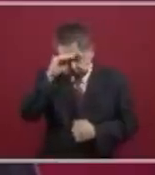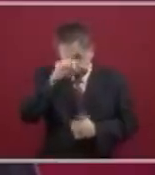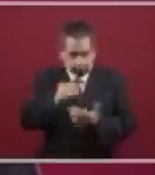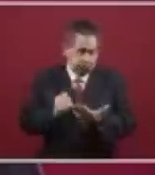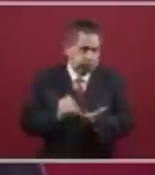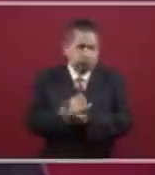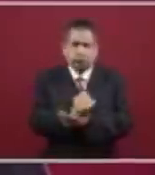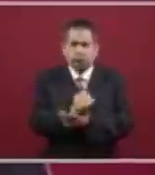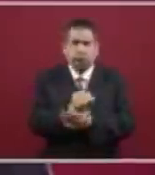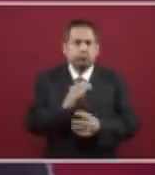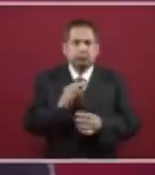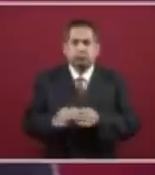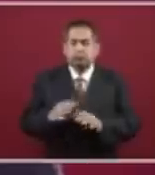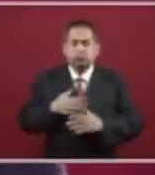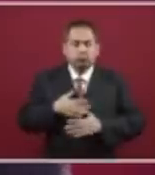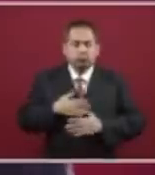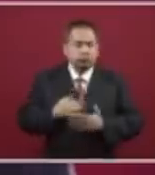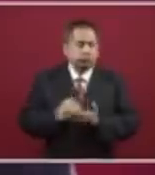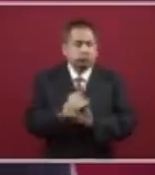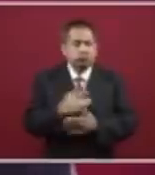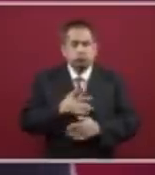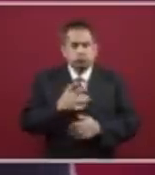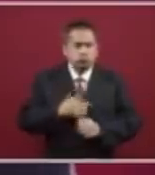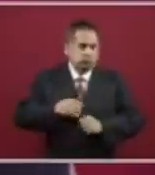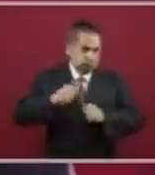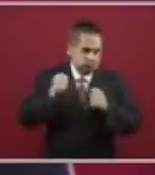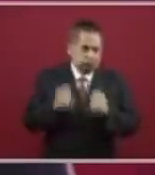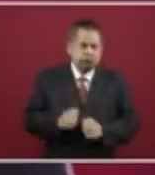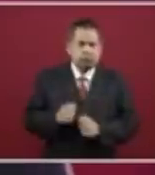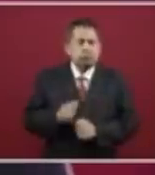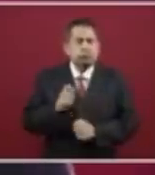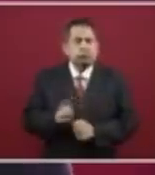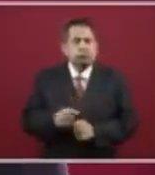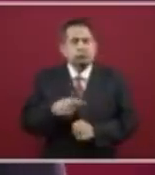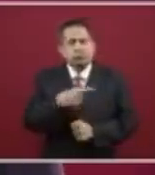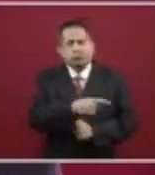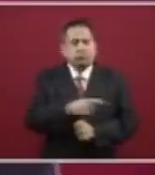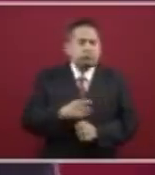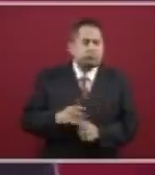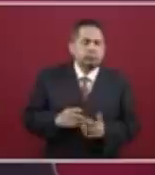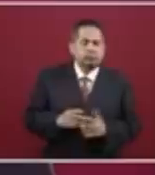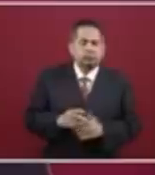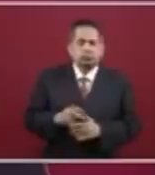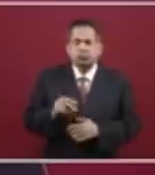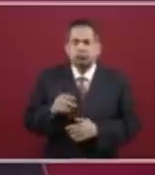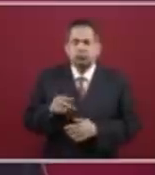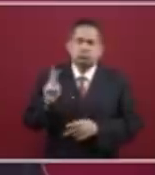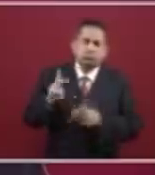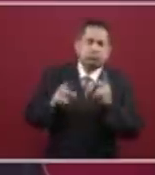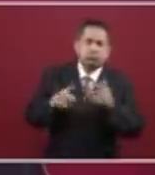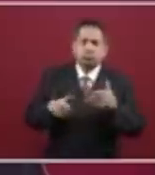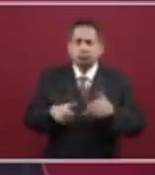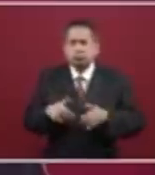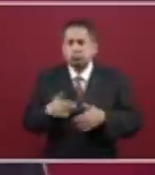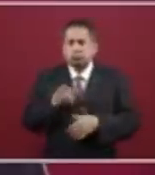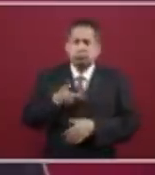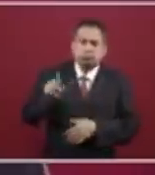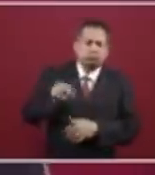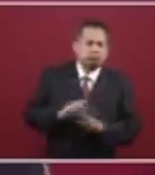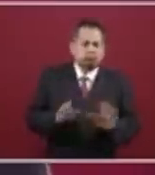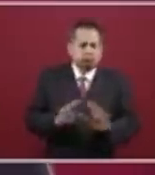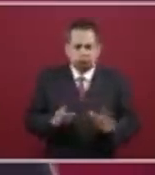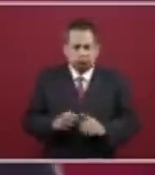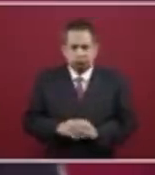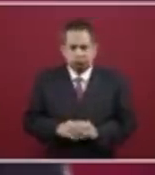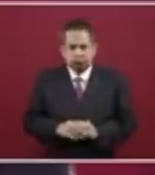decisión. Estoy seguro de que no va a oponerse